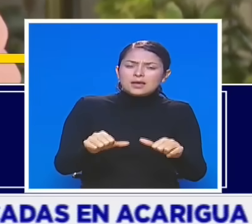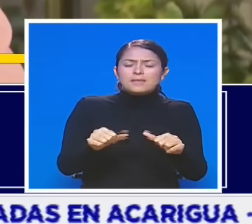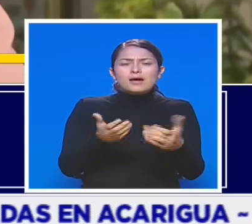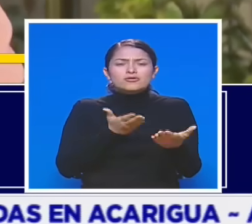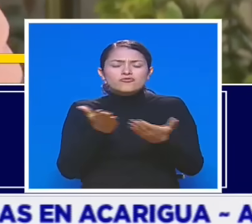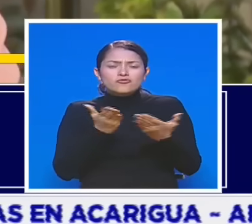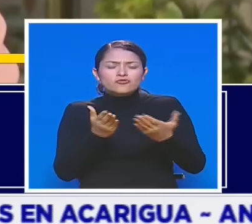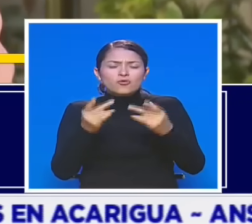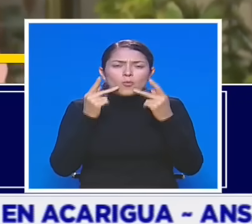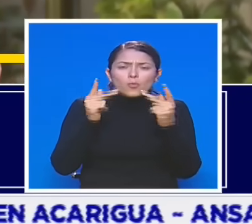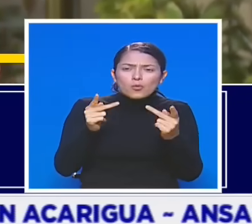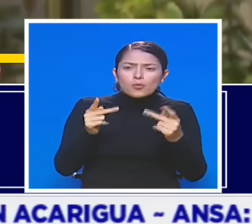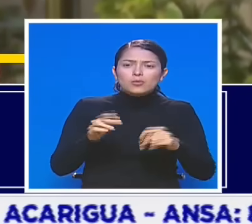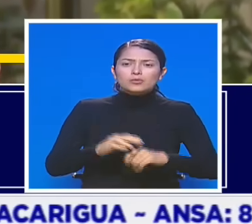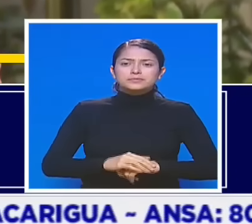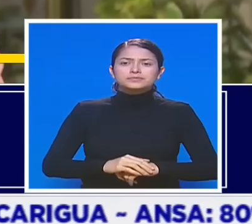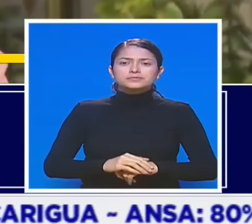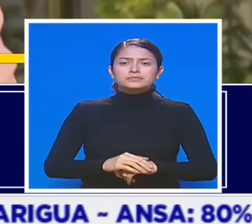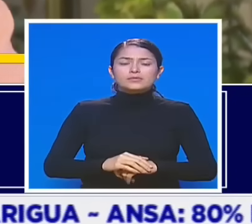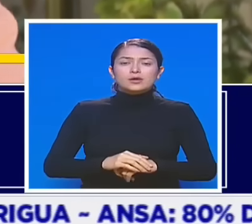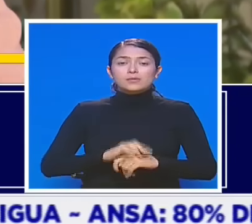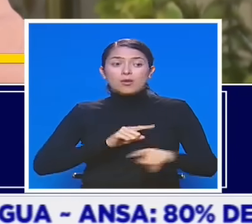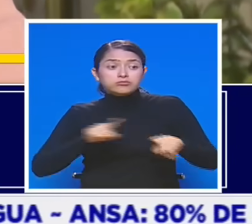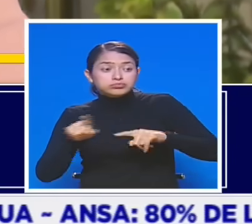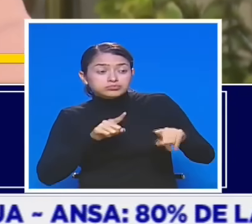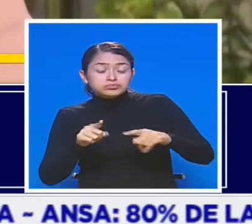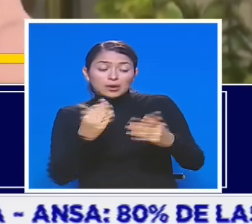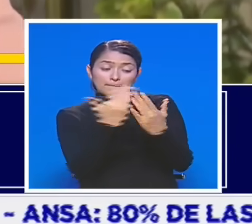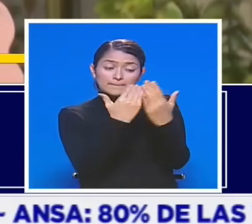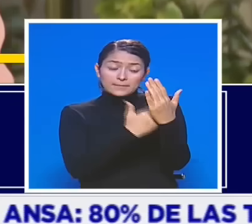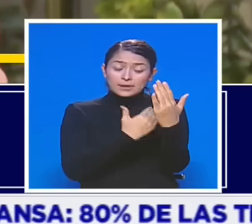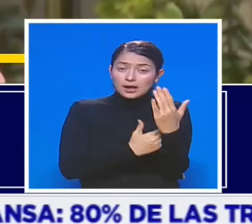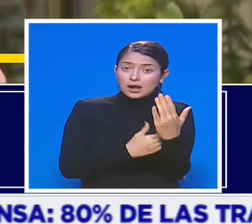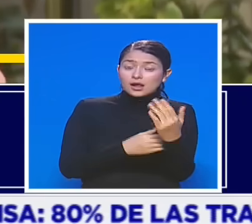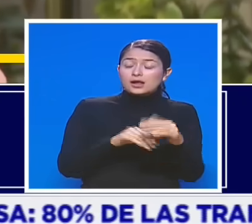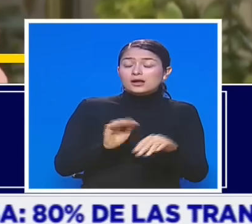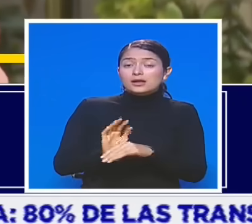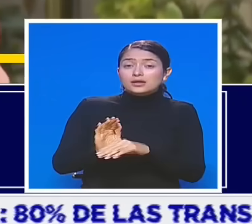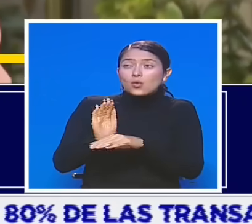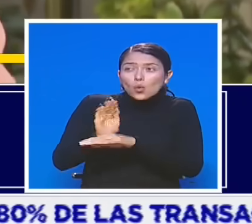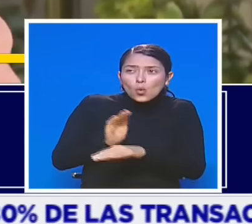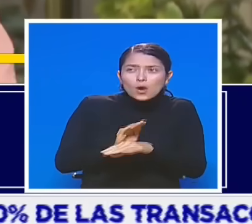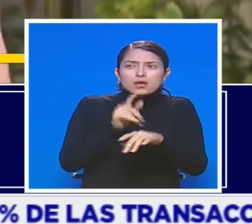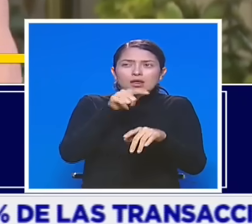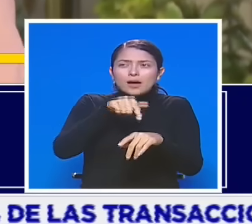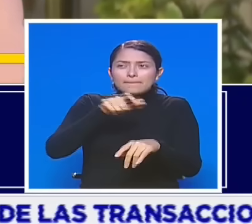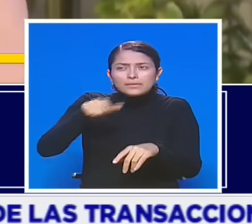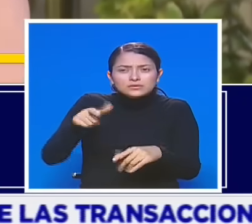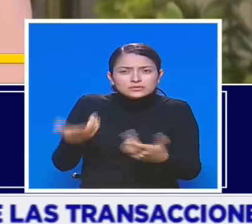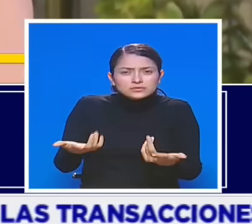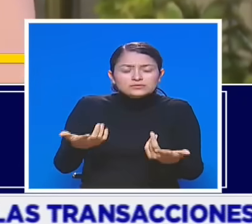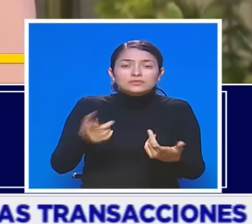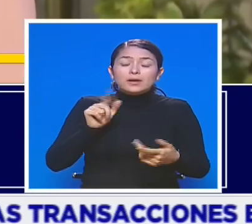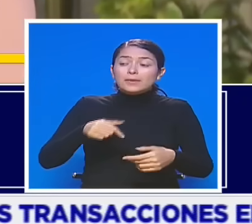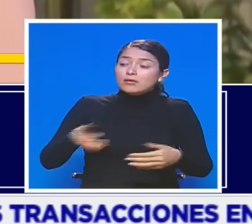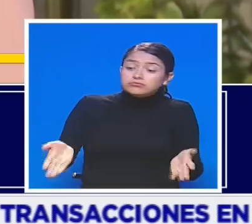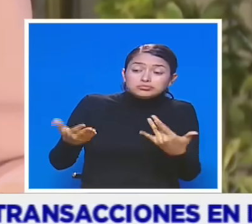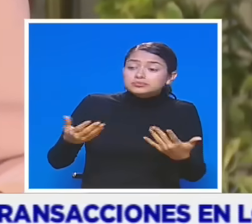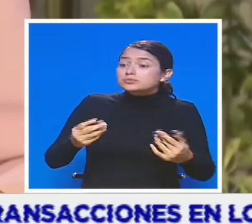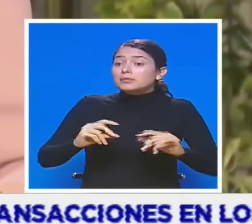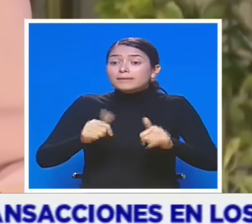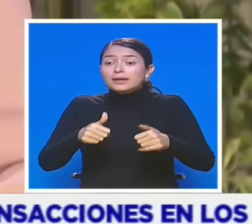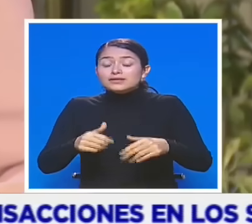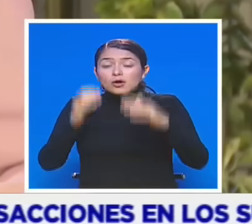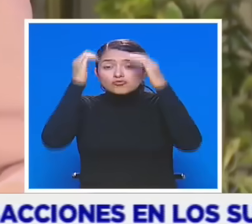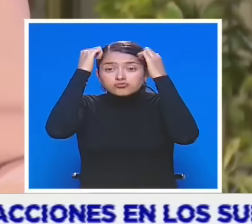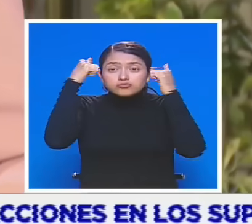públicos, para activar todos los planes de seguridad ciudadana, para activar la milicia en